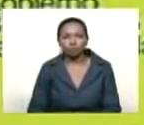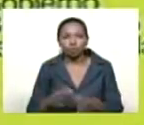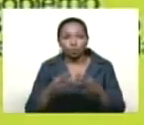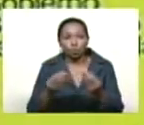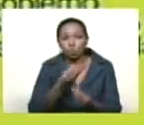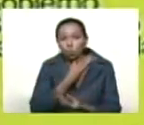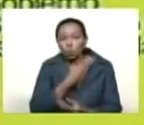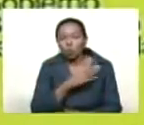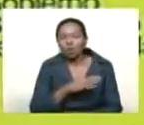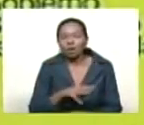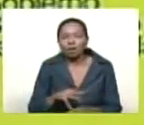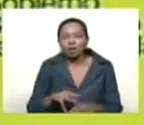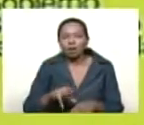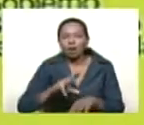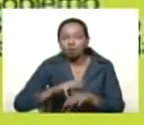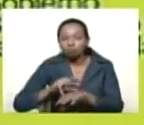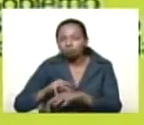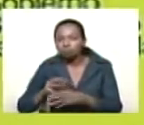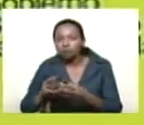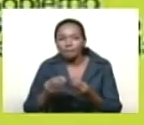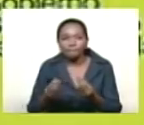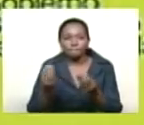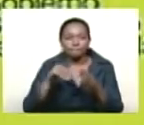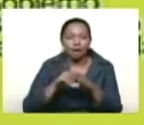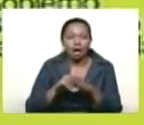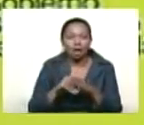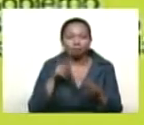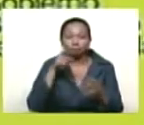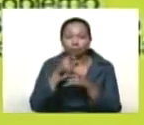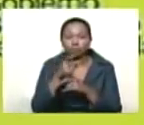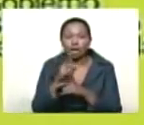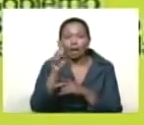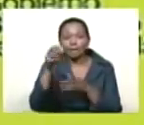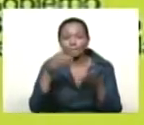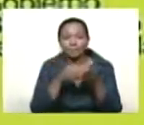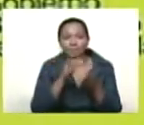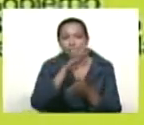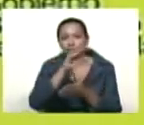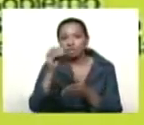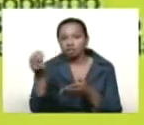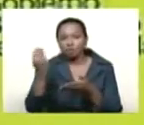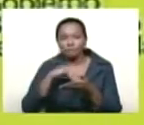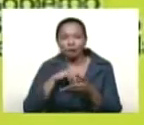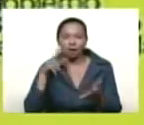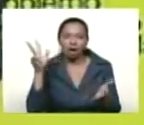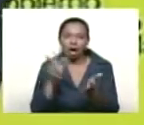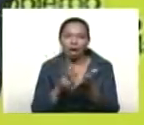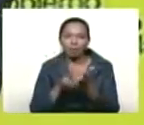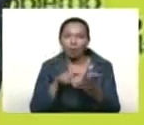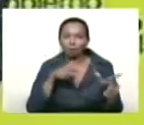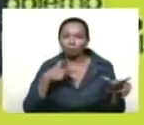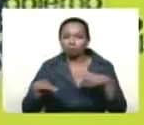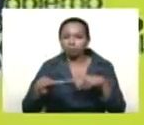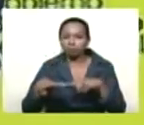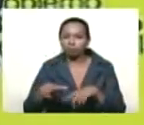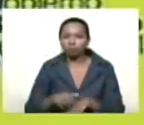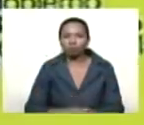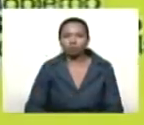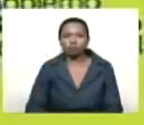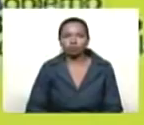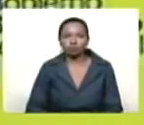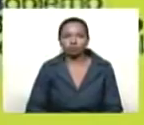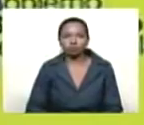y enfermeros, dirigida a 1.500 aspirantes, aprobados de inmediato. Estos